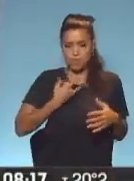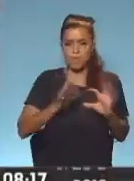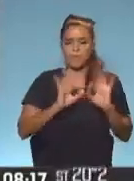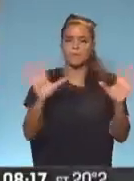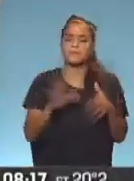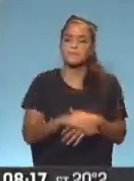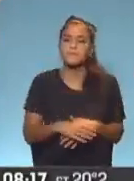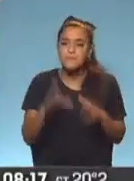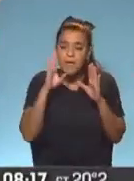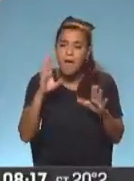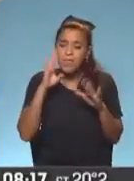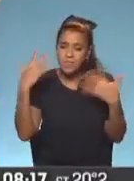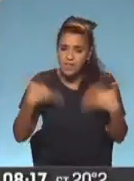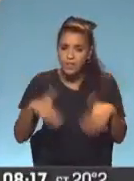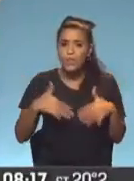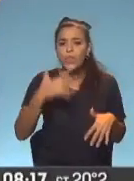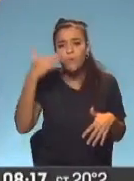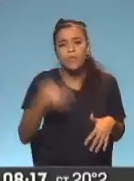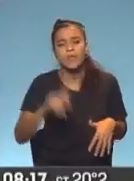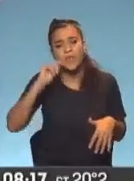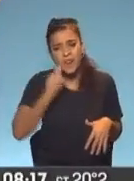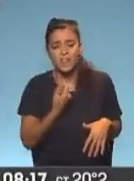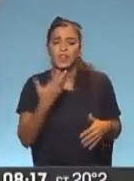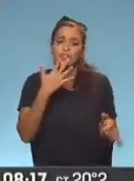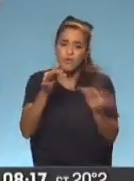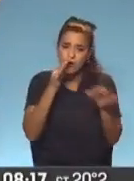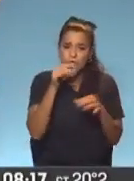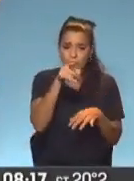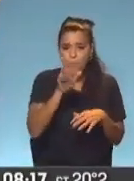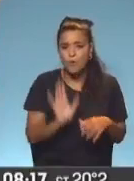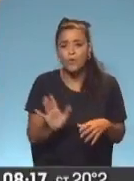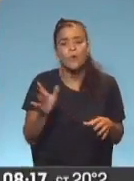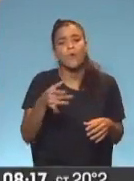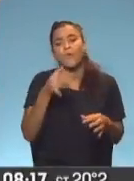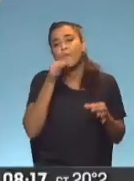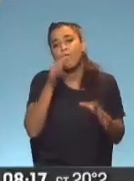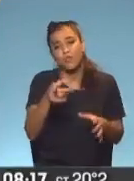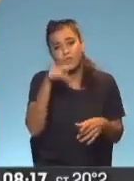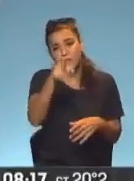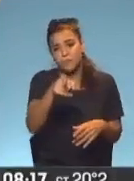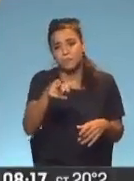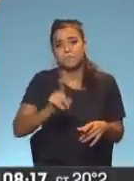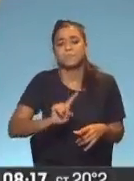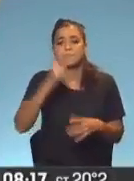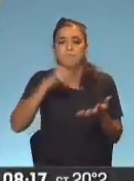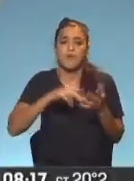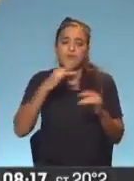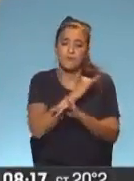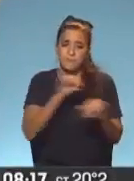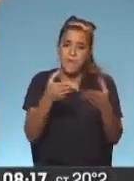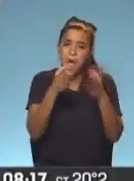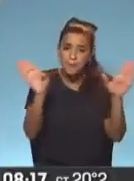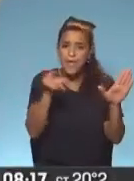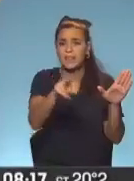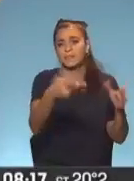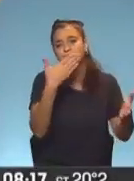Darío, te escuchamos atentamente. La verdad es un placer, como siempre, dialogar con vos. Cuando quieras, las puertas de esta primera edición de Noticias están abiertas